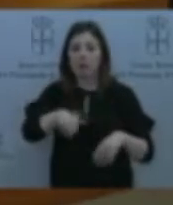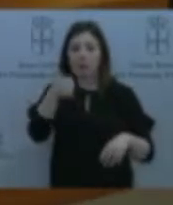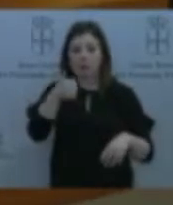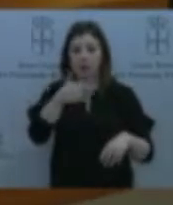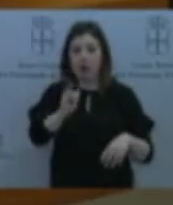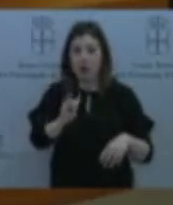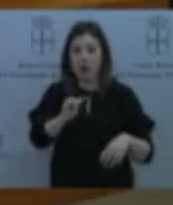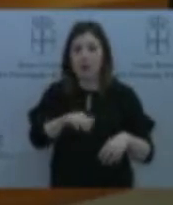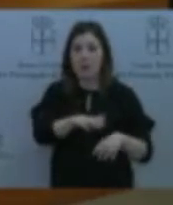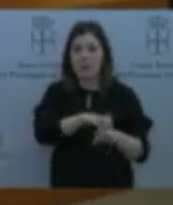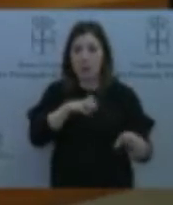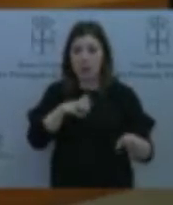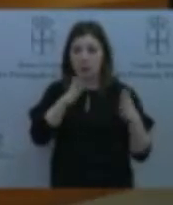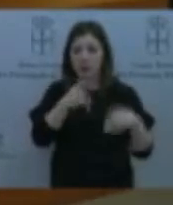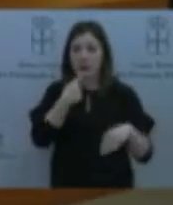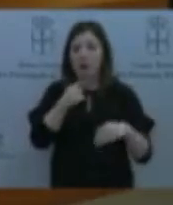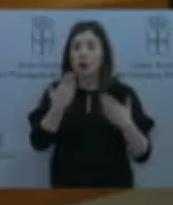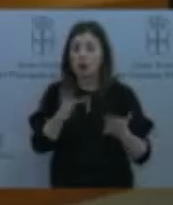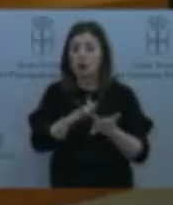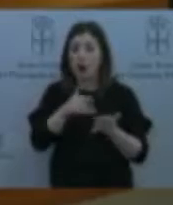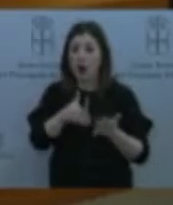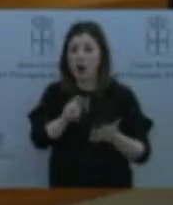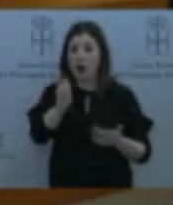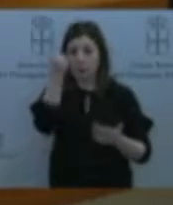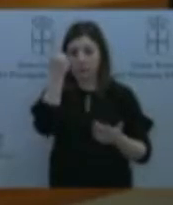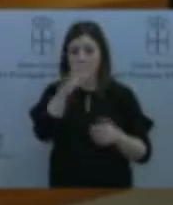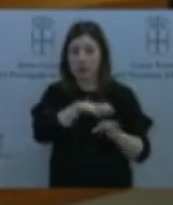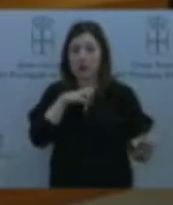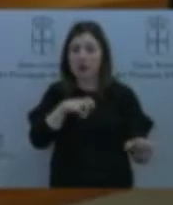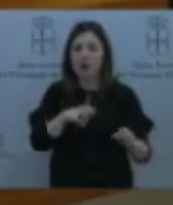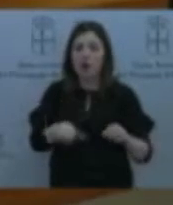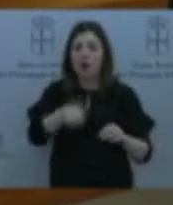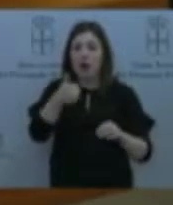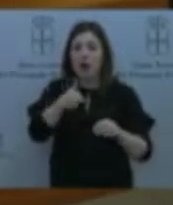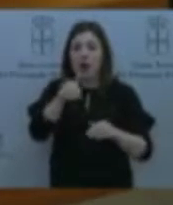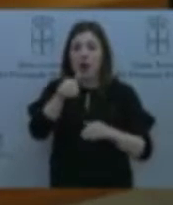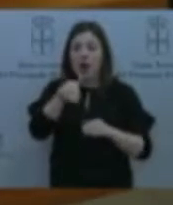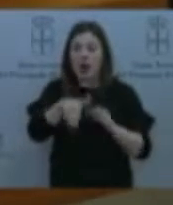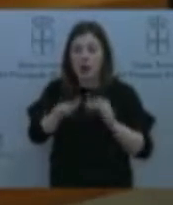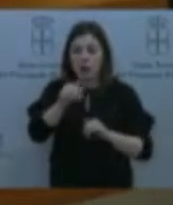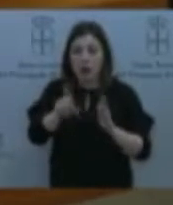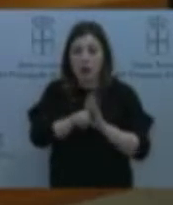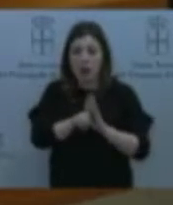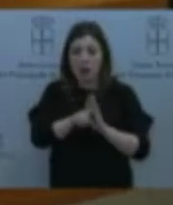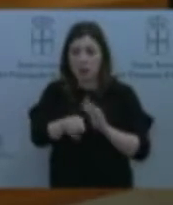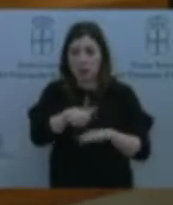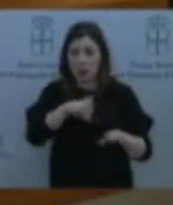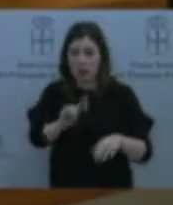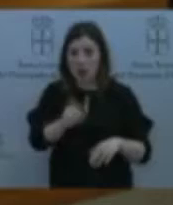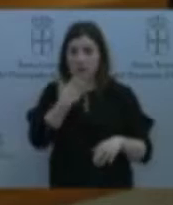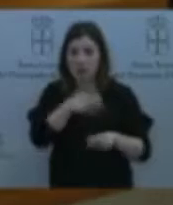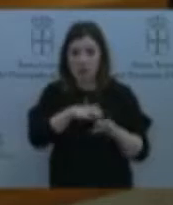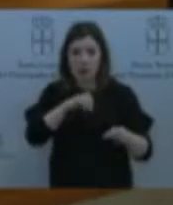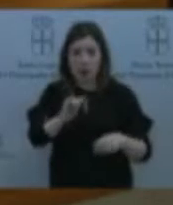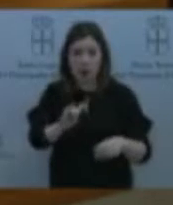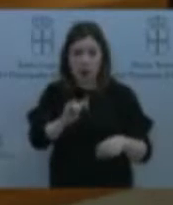esa mayoría, se aprobará la ley electoral. Esa mayoría existe. Con lo cual, si esa mayoría existe y hay un proyecto de ley, nuestra